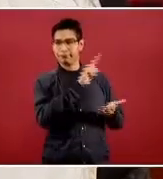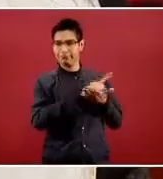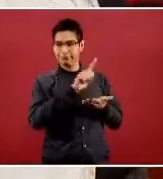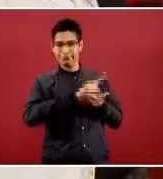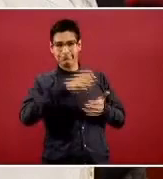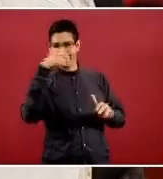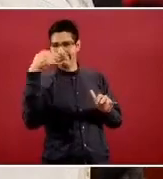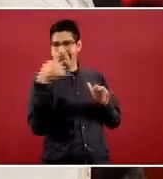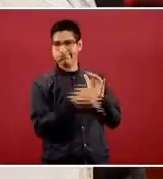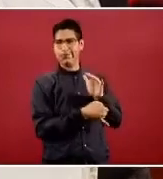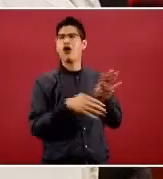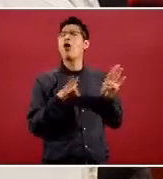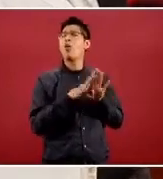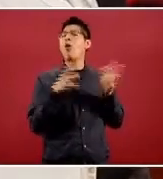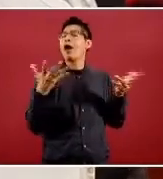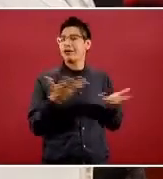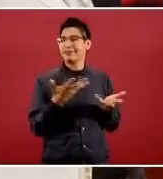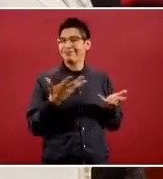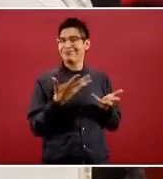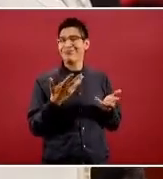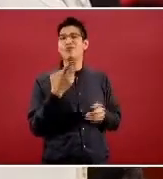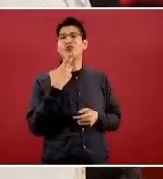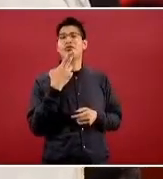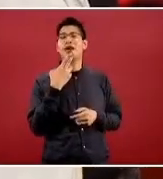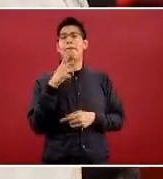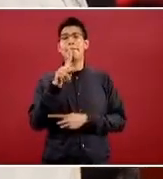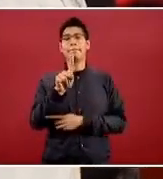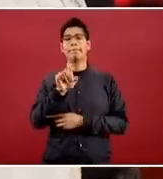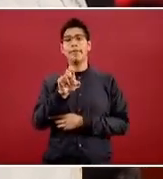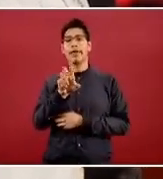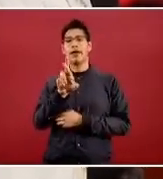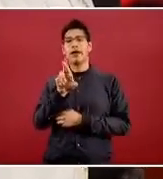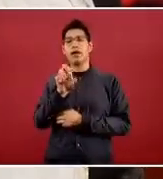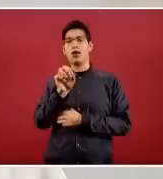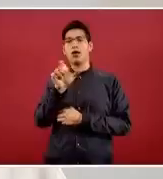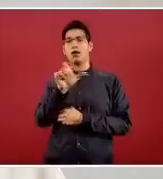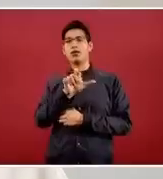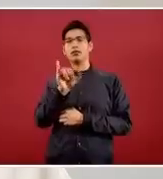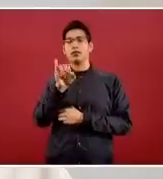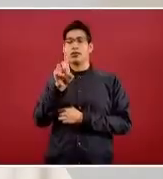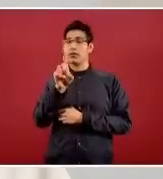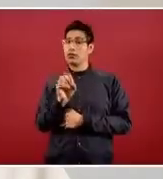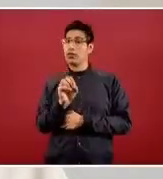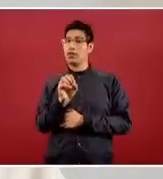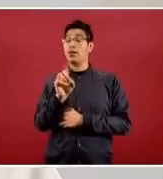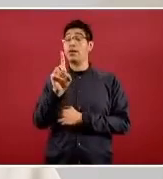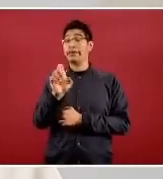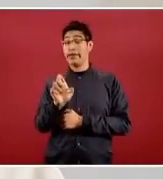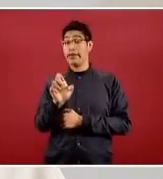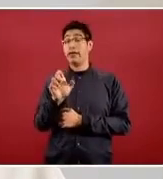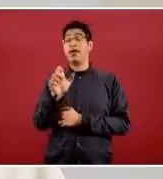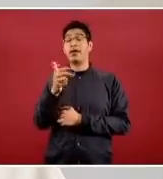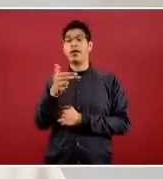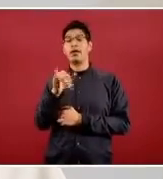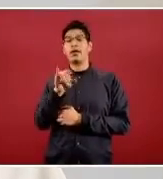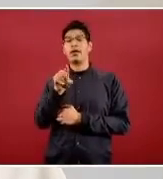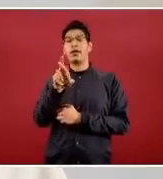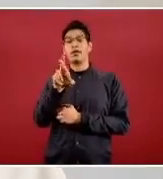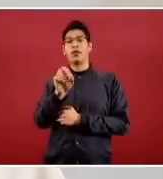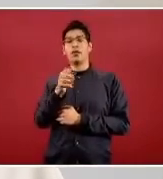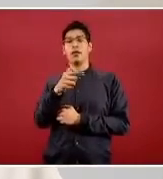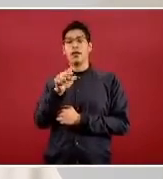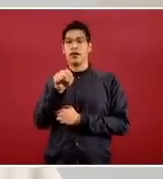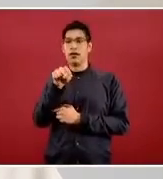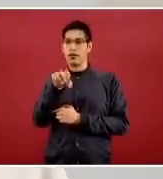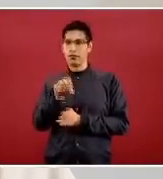con peróxido de hidrógeno por nebulizaciones. En las próximas horas todo el hospital se tendrá que sanitizar